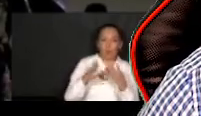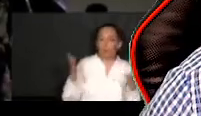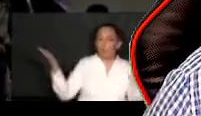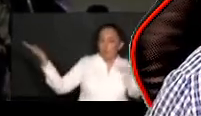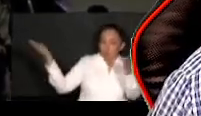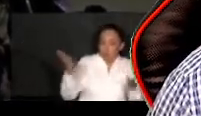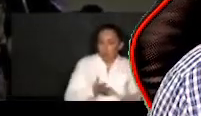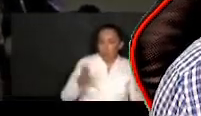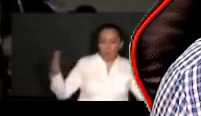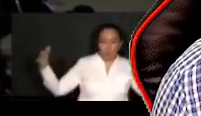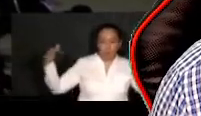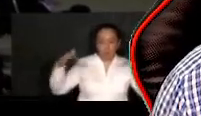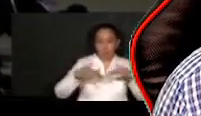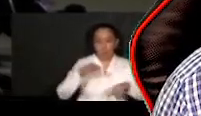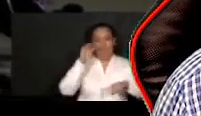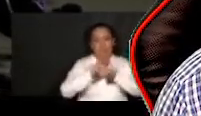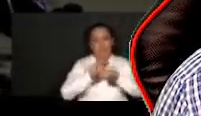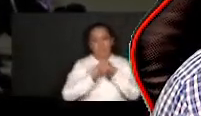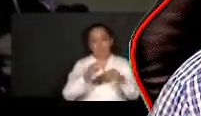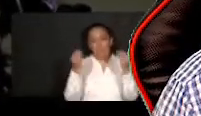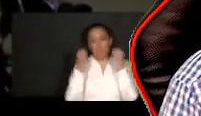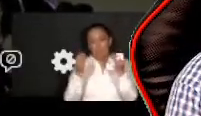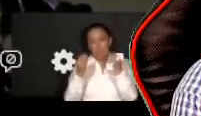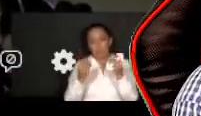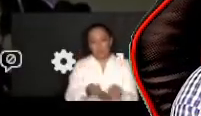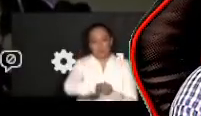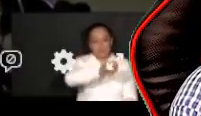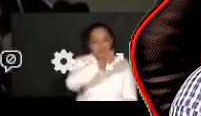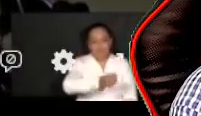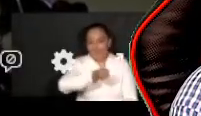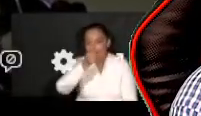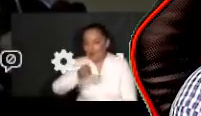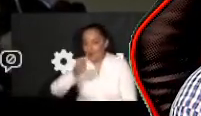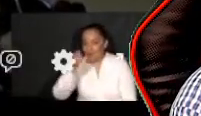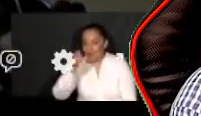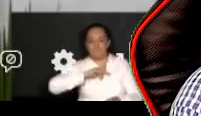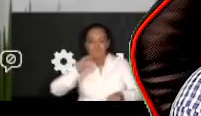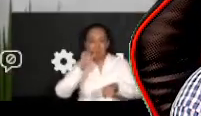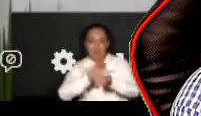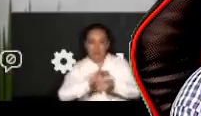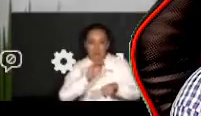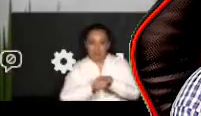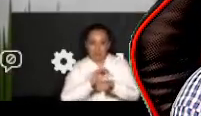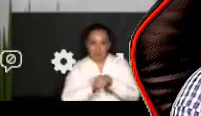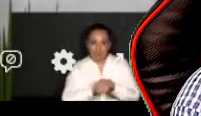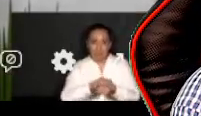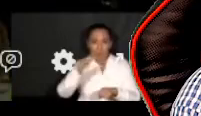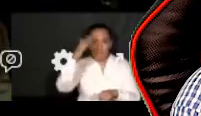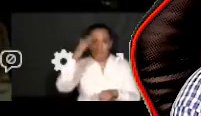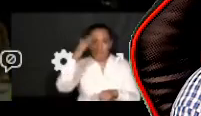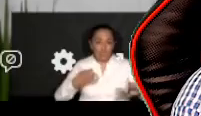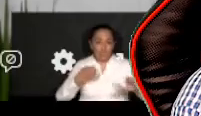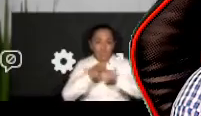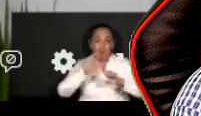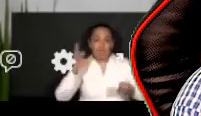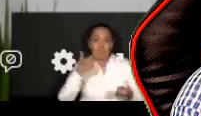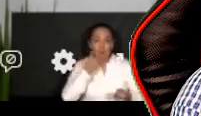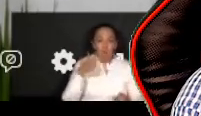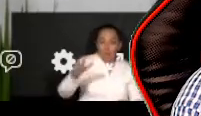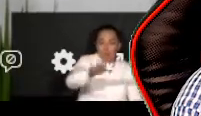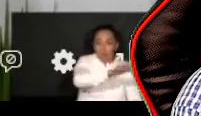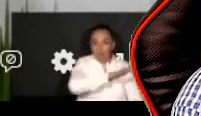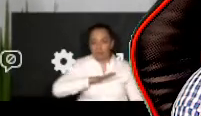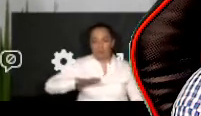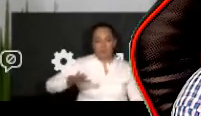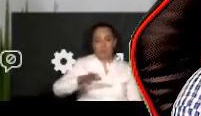hoy. Bienvenidos. Quiero saludar también a la Academia, a la Sociedad Civil Organizacional del PAN, con licencia, Marco, de los